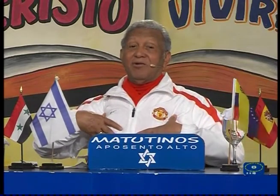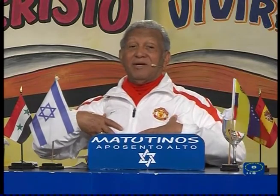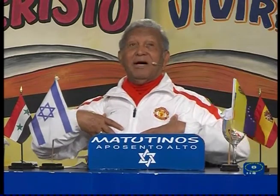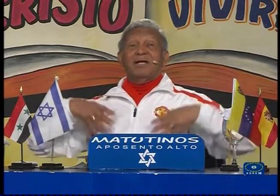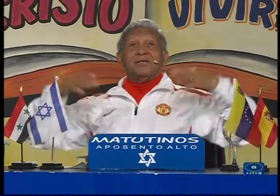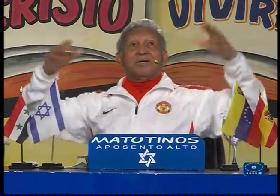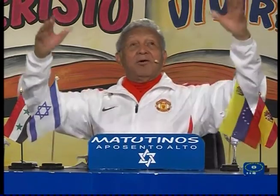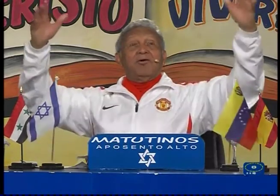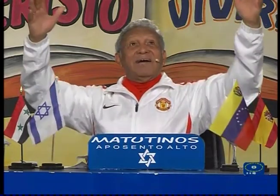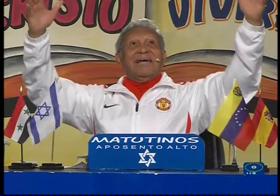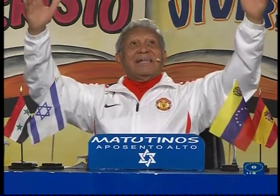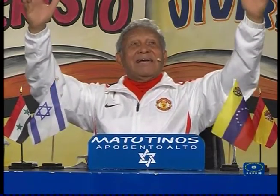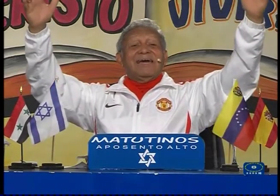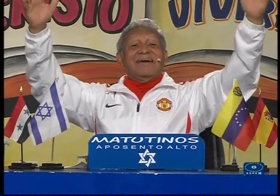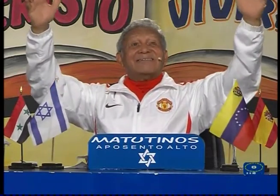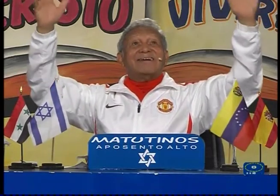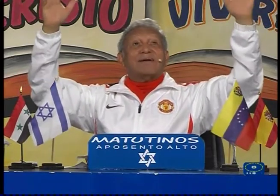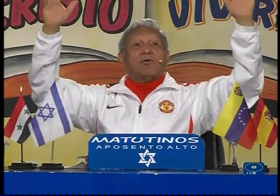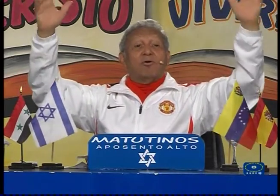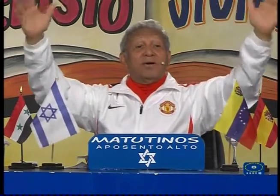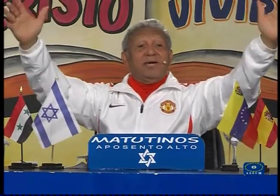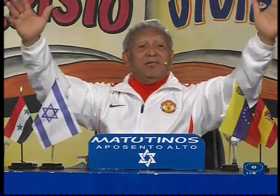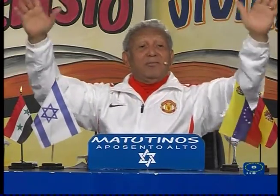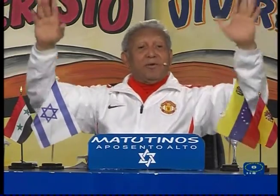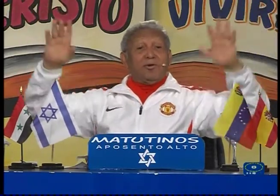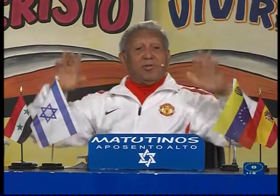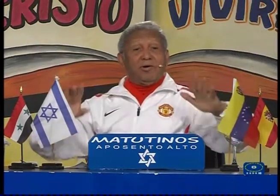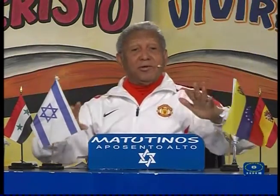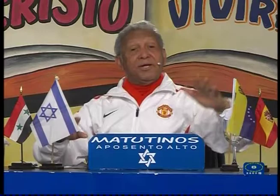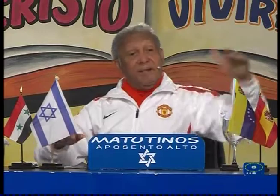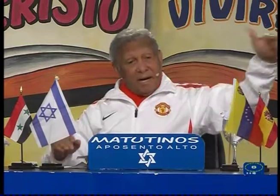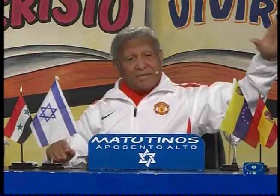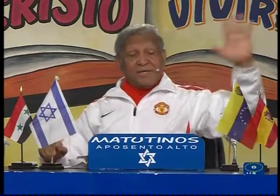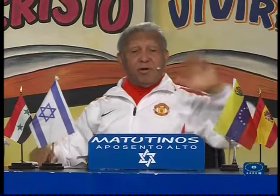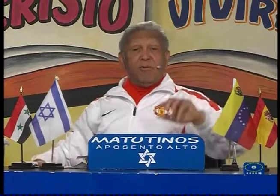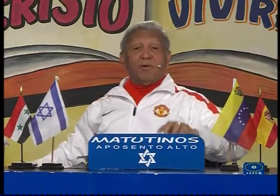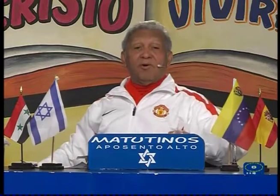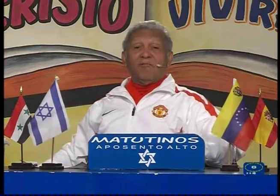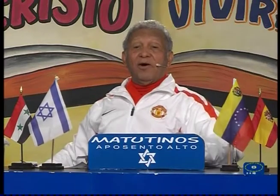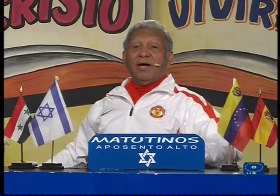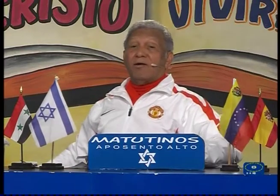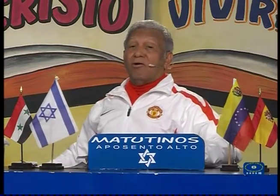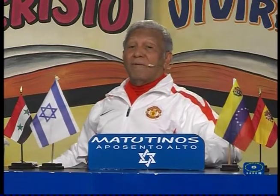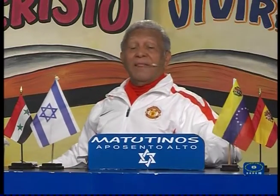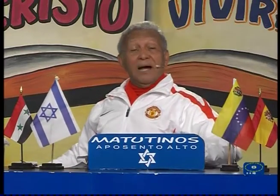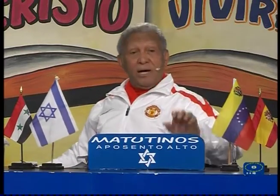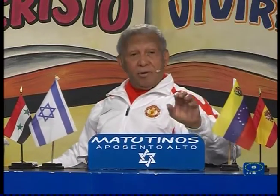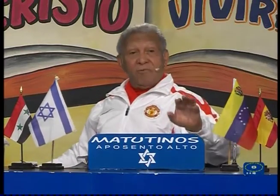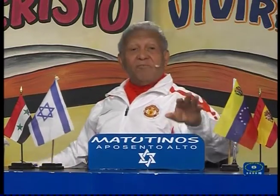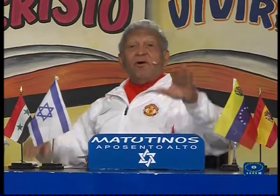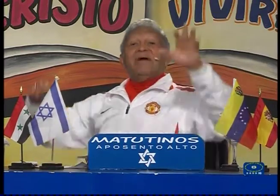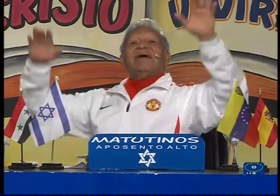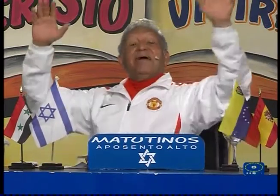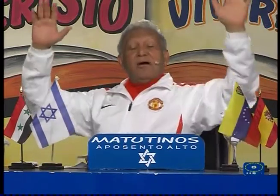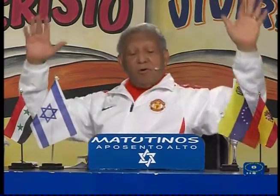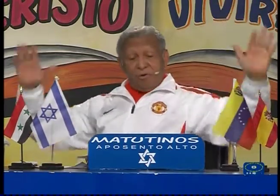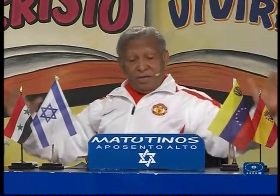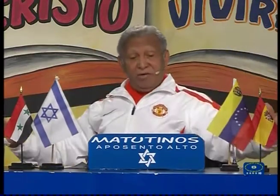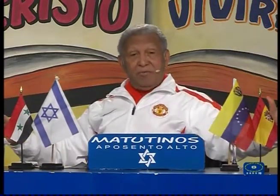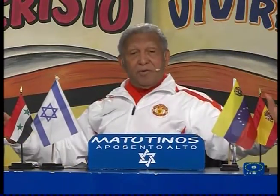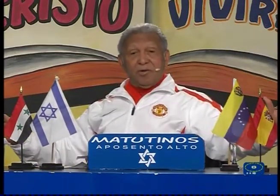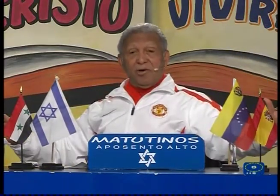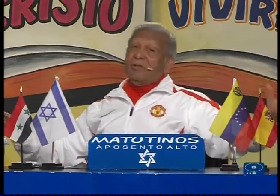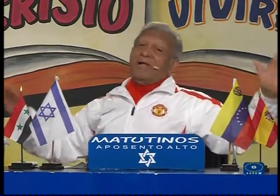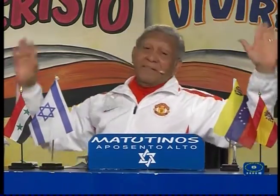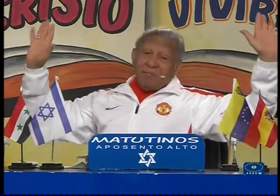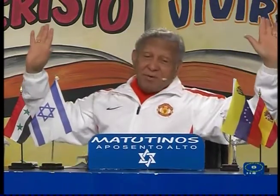esta honra, sino el que es escogido por Dios, así como lo fue Aarón. Aarón fue